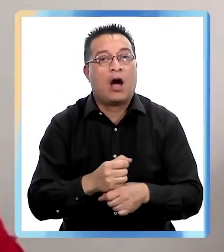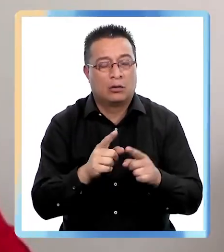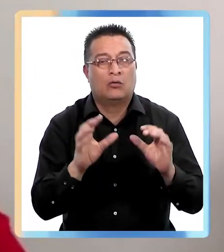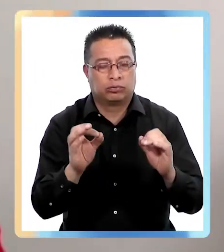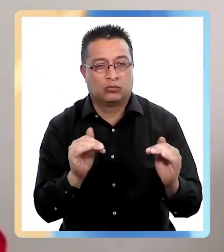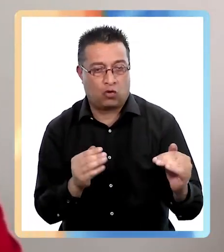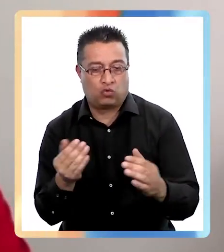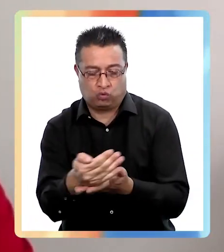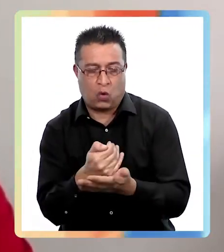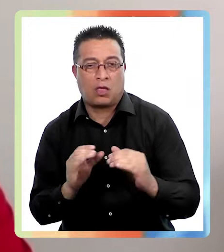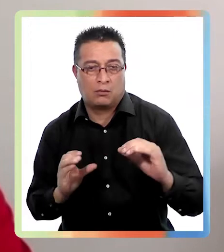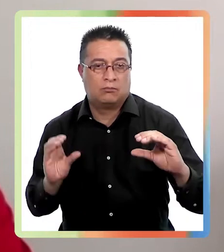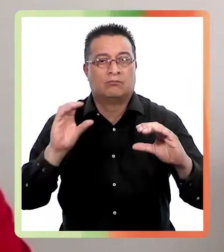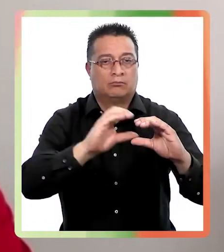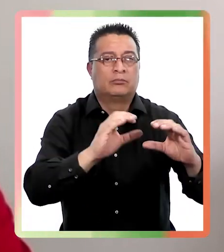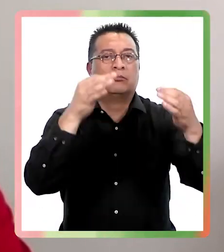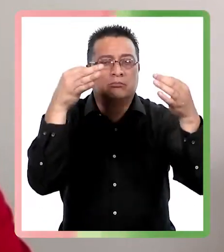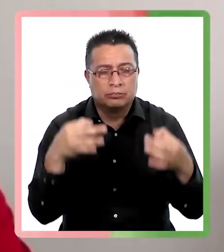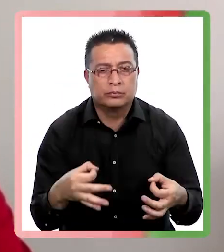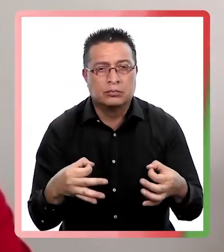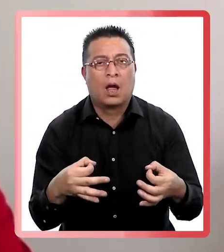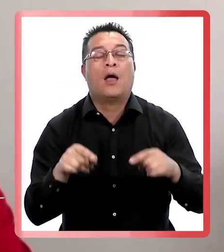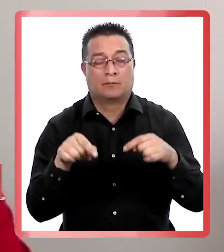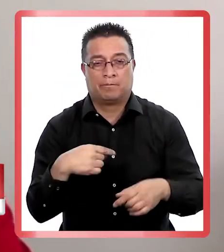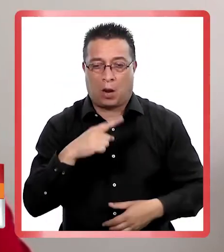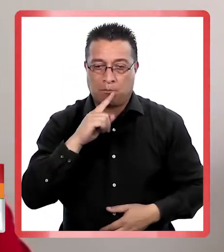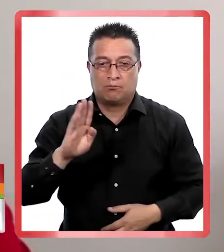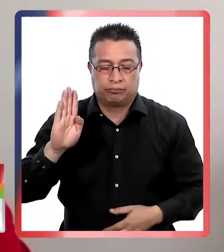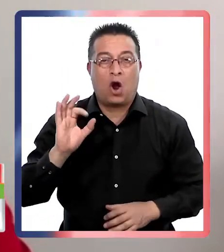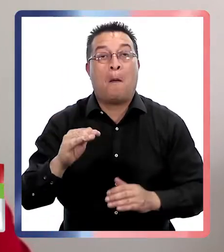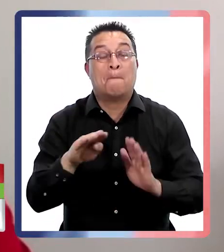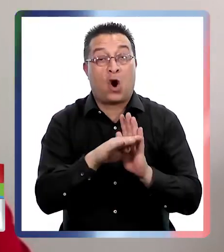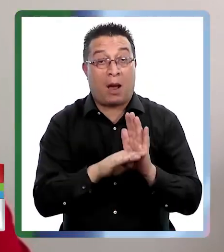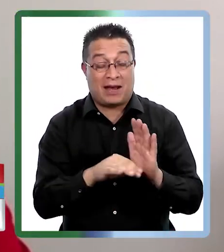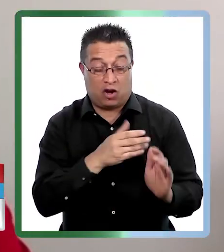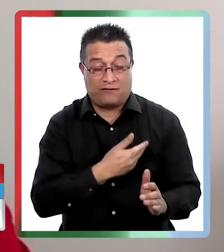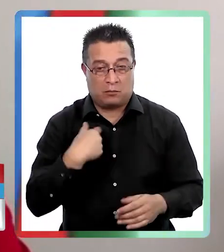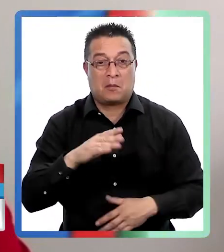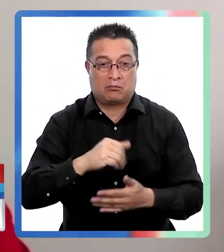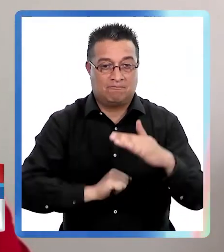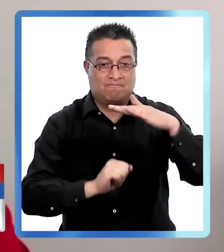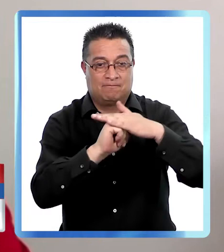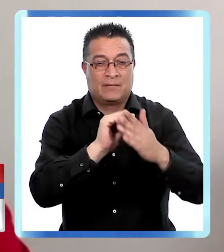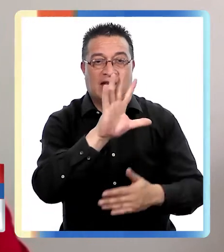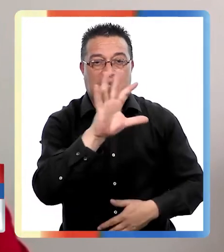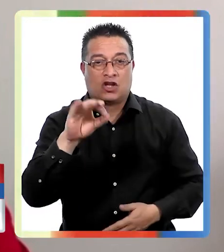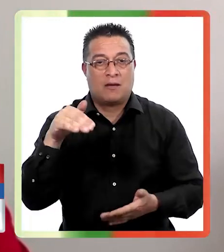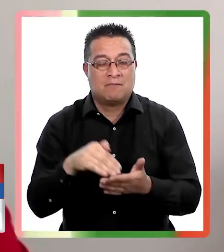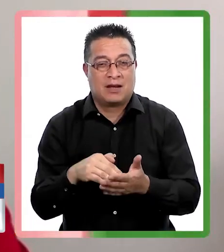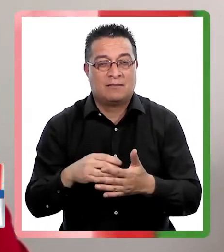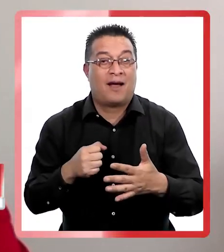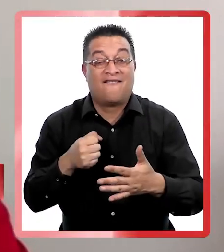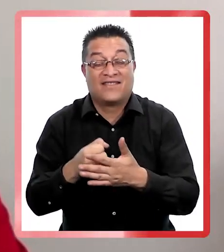justa retribución. Y por eso hemos comprometido en nuestro programa de gobierno llegar a 500.000 pesos de salario mínimo al final del